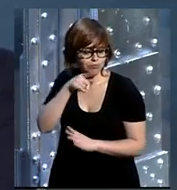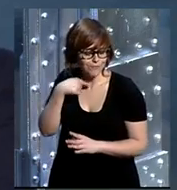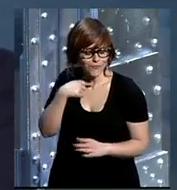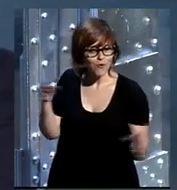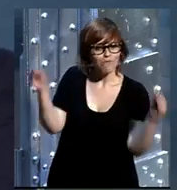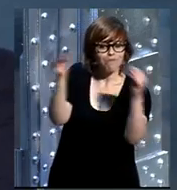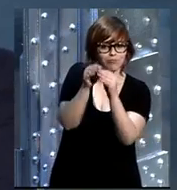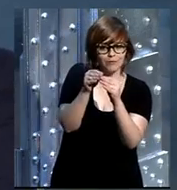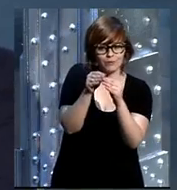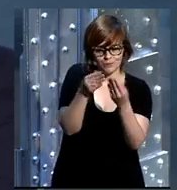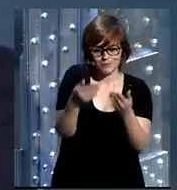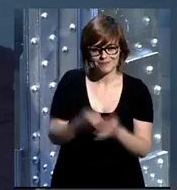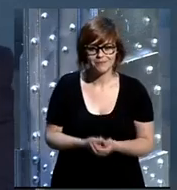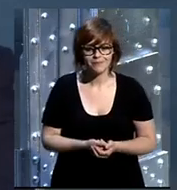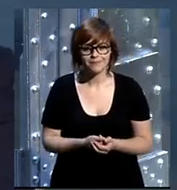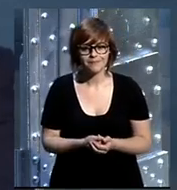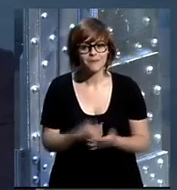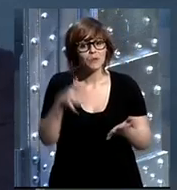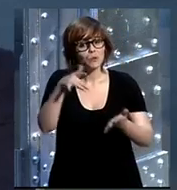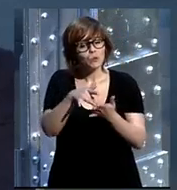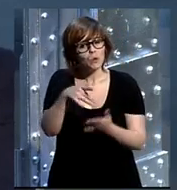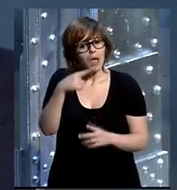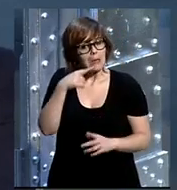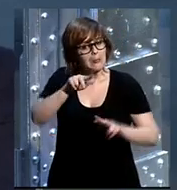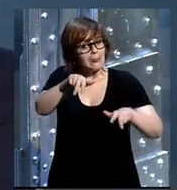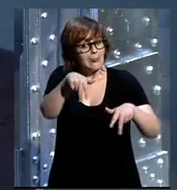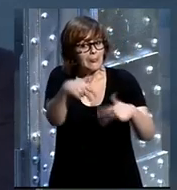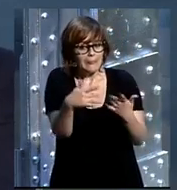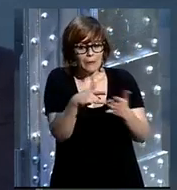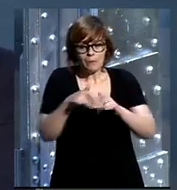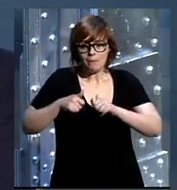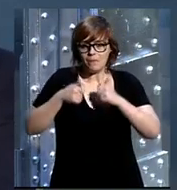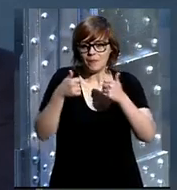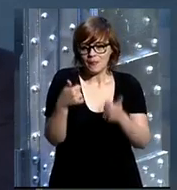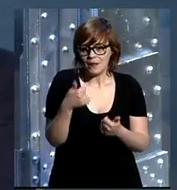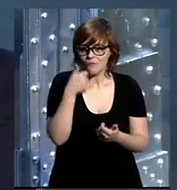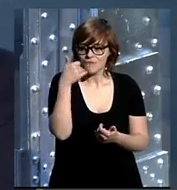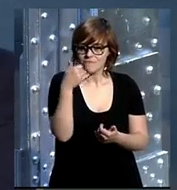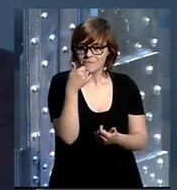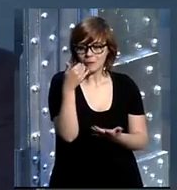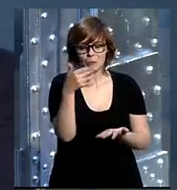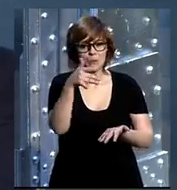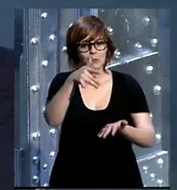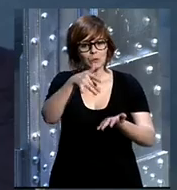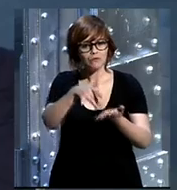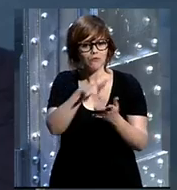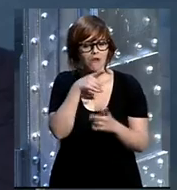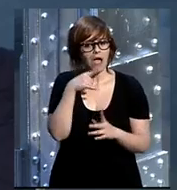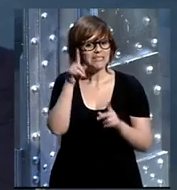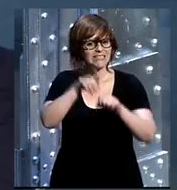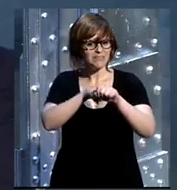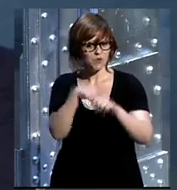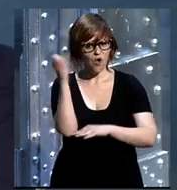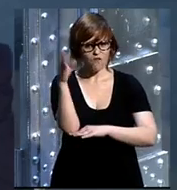de reiterar nuestro criterio. Permítanme que empiece con una muestra de erudición tan adecuada para este tipo de